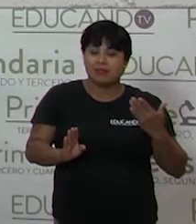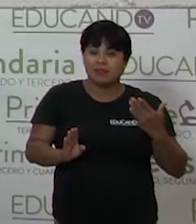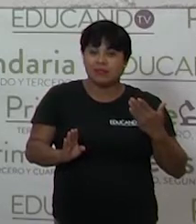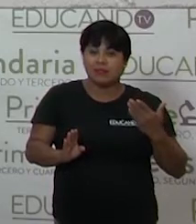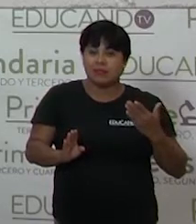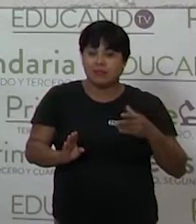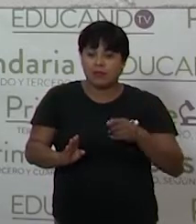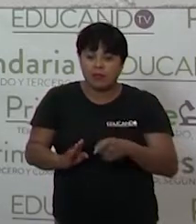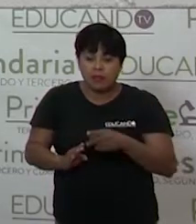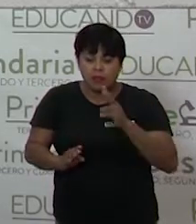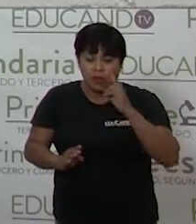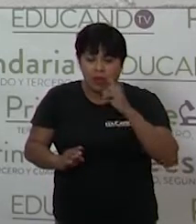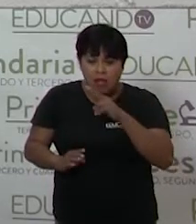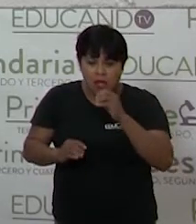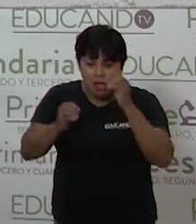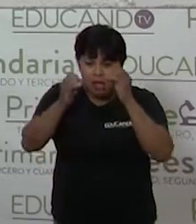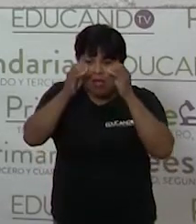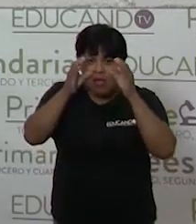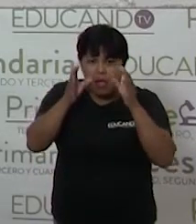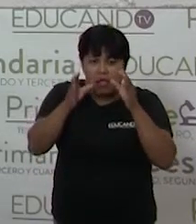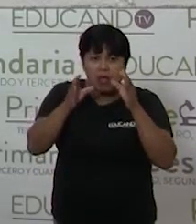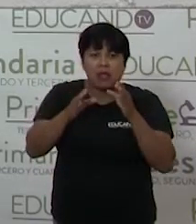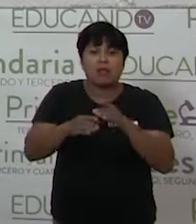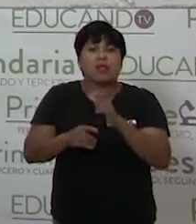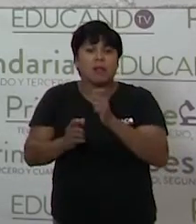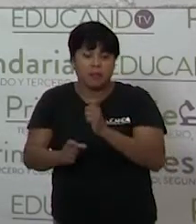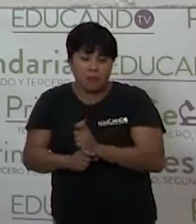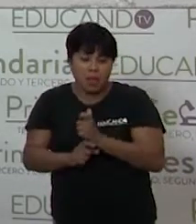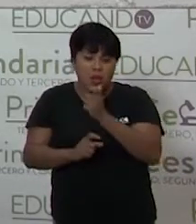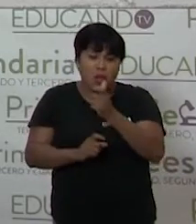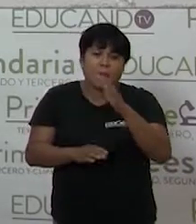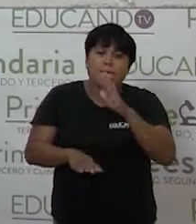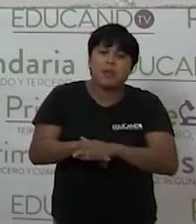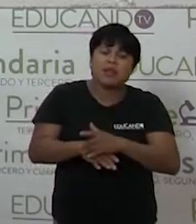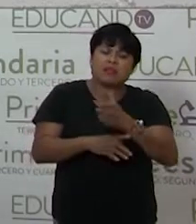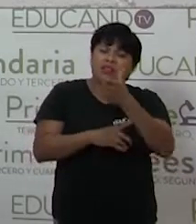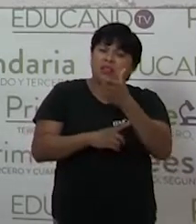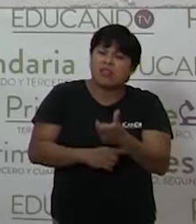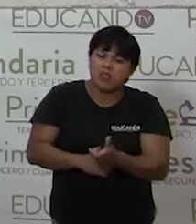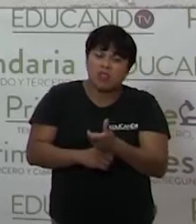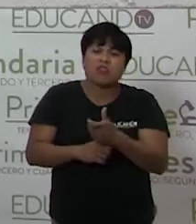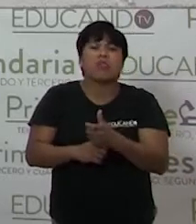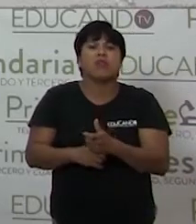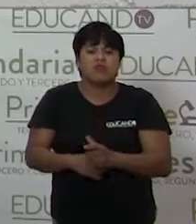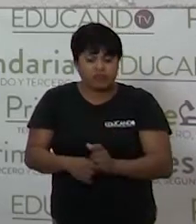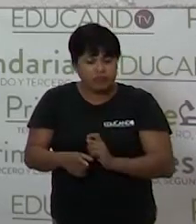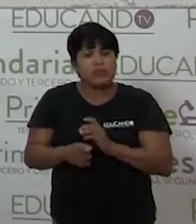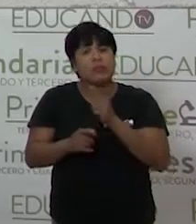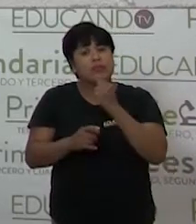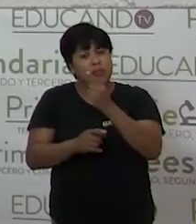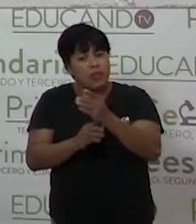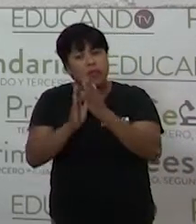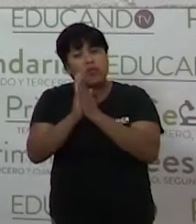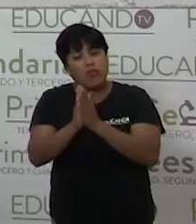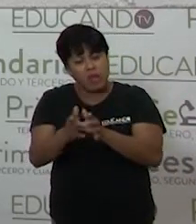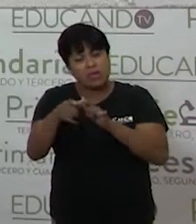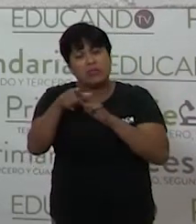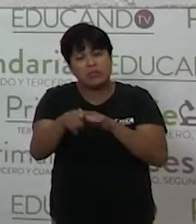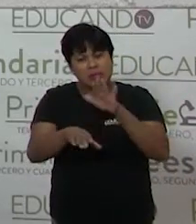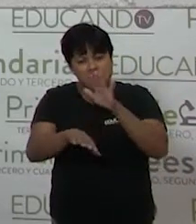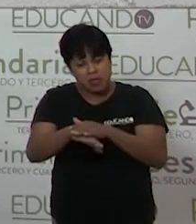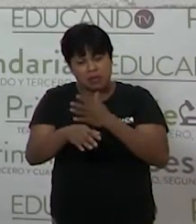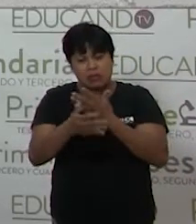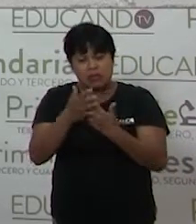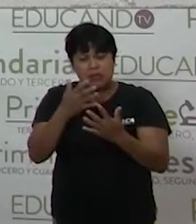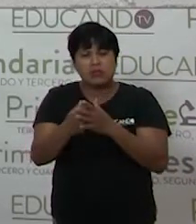por lo que el caballero pago aún más dinero y siguió encargándoles zapatos